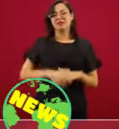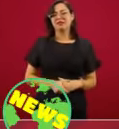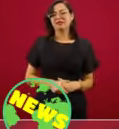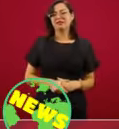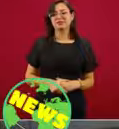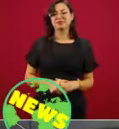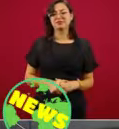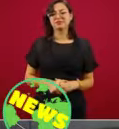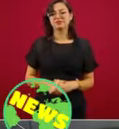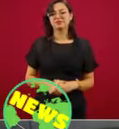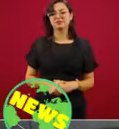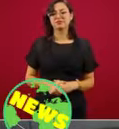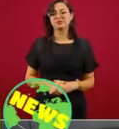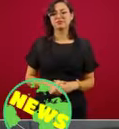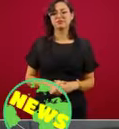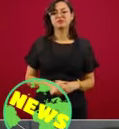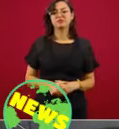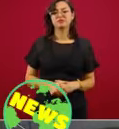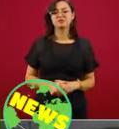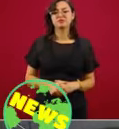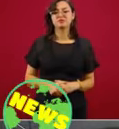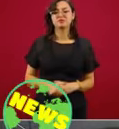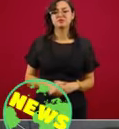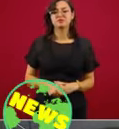Aquí he leído